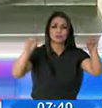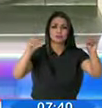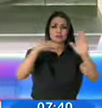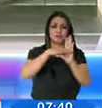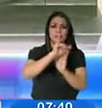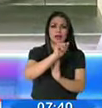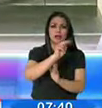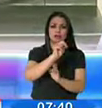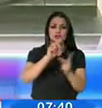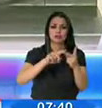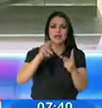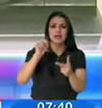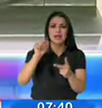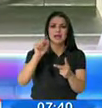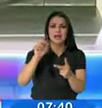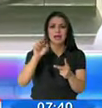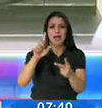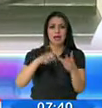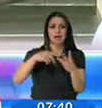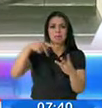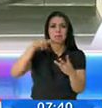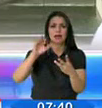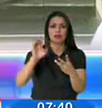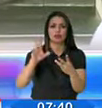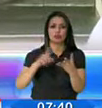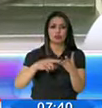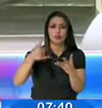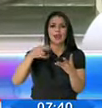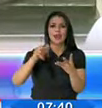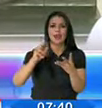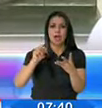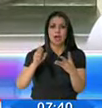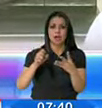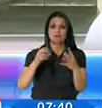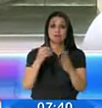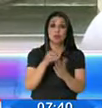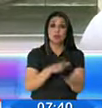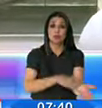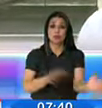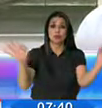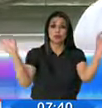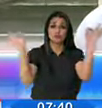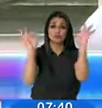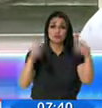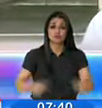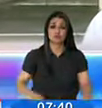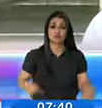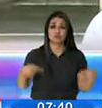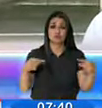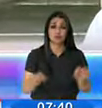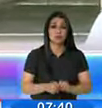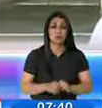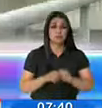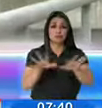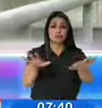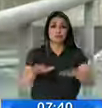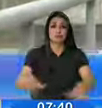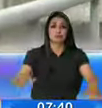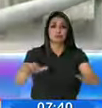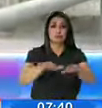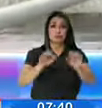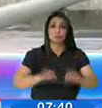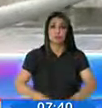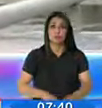estoy hablando de Nanegal, Nanegalito, Pacto Gualea. Es un proyecto hidroeléctrico que genera la electricidad como para todas estas poblaciones.